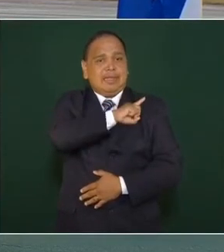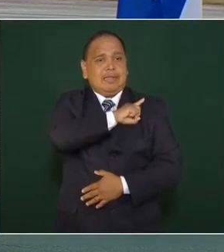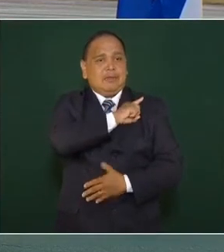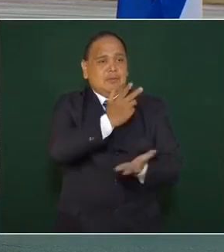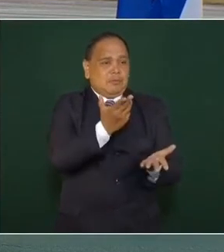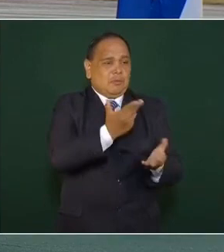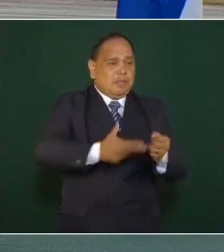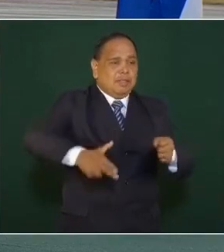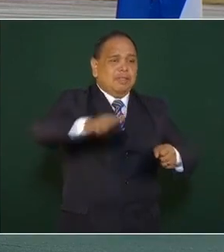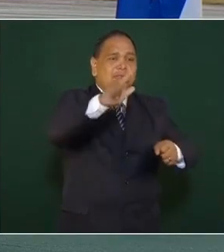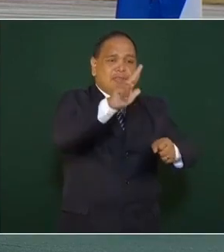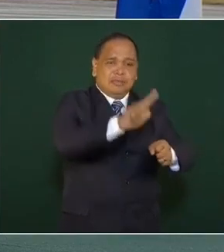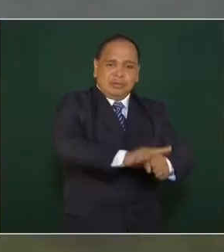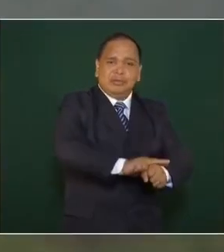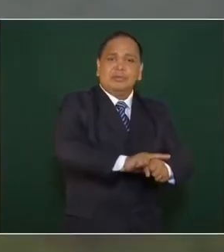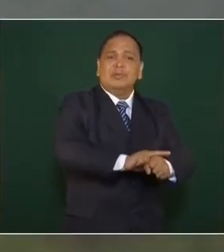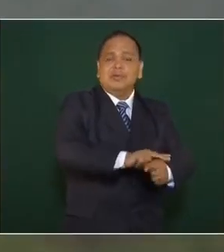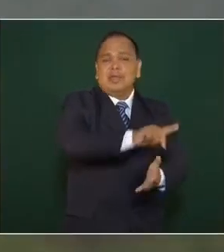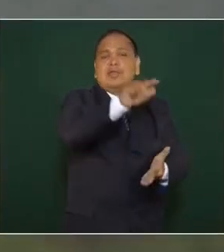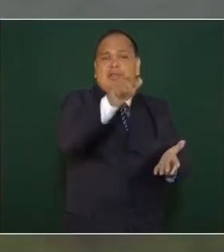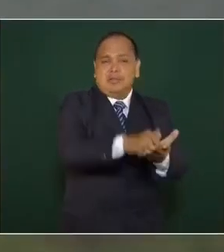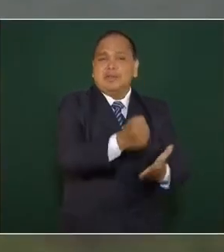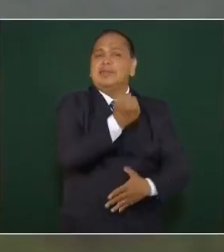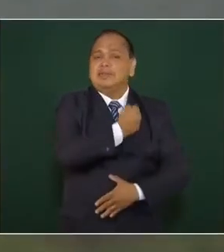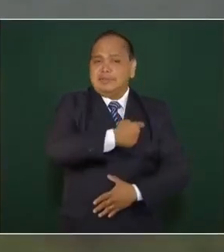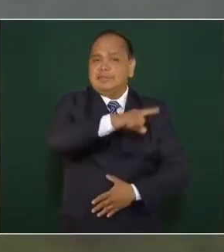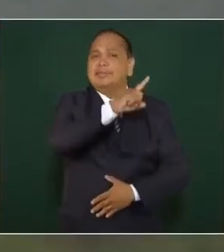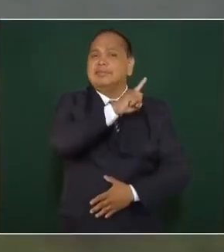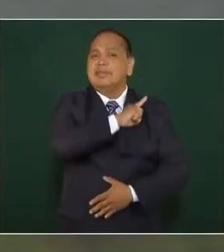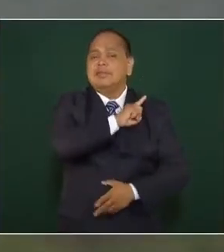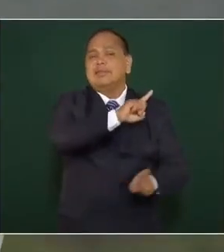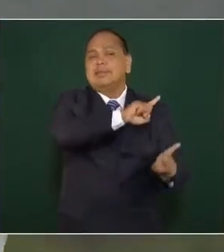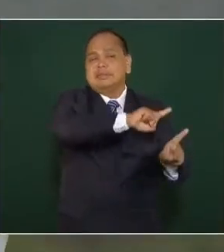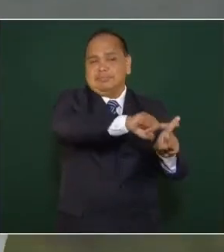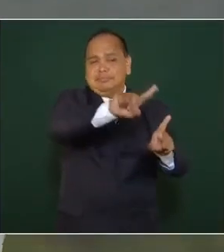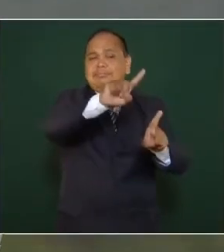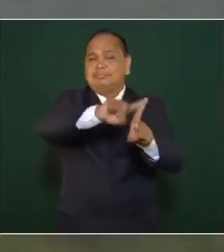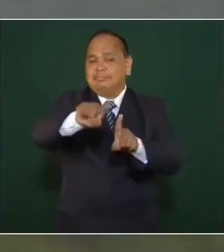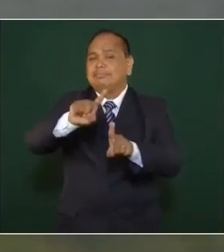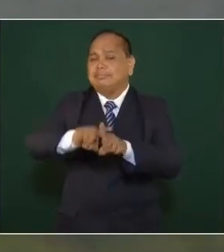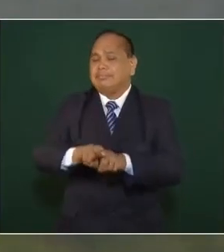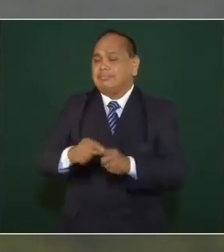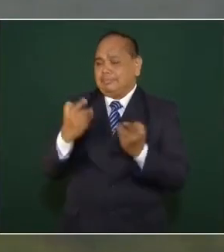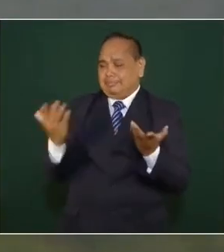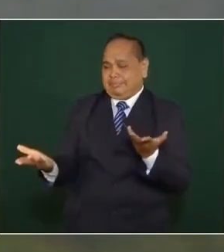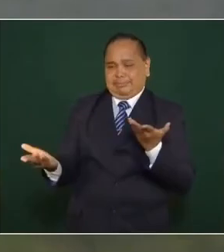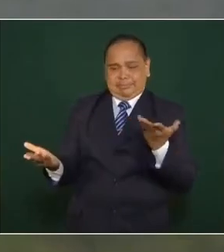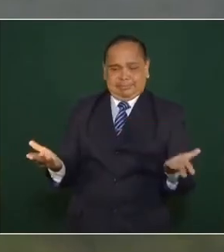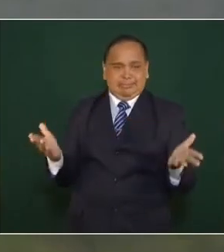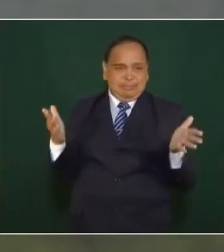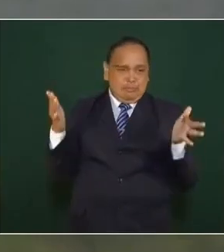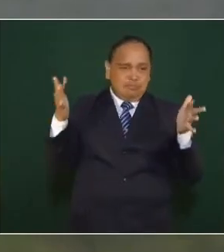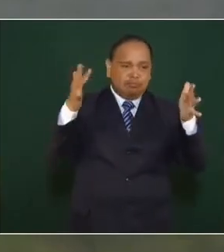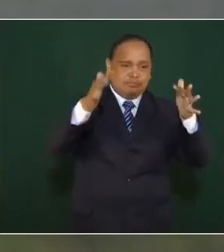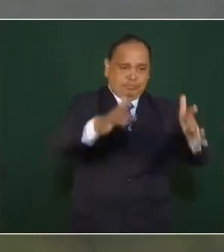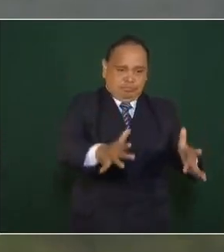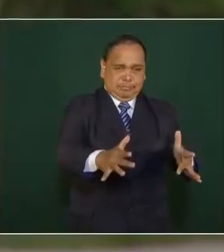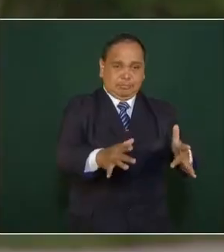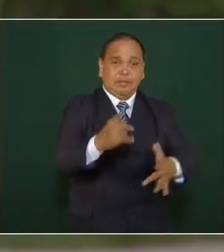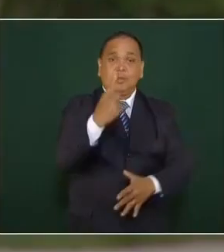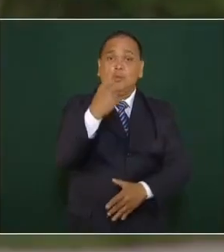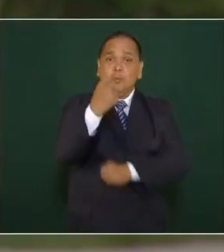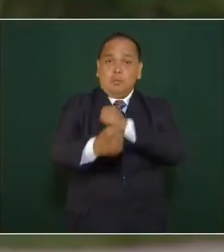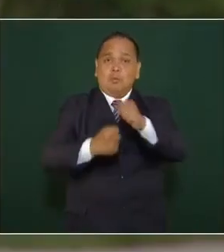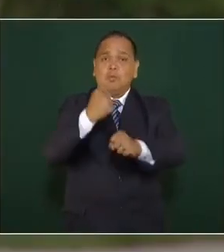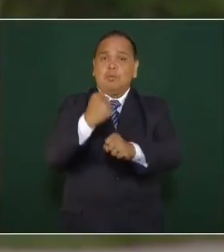unidades o instituciones de salud de nuestros respectivos, de nuestras respectivas naciones. En menos de un año